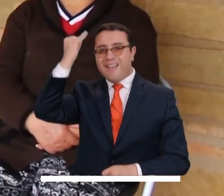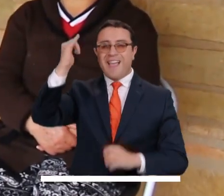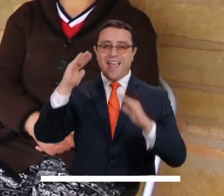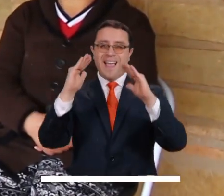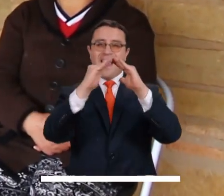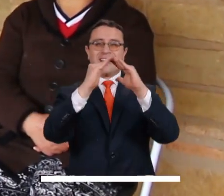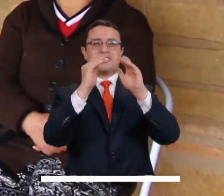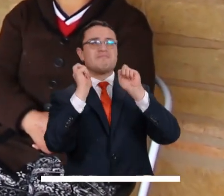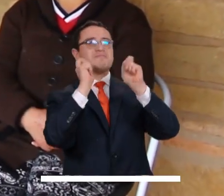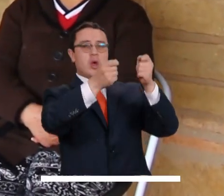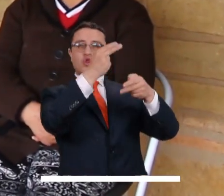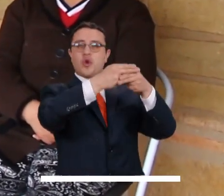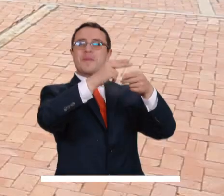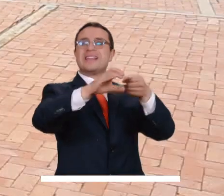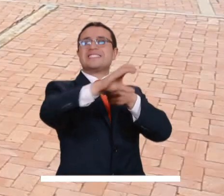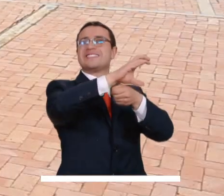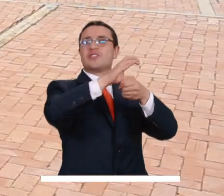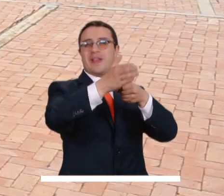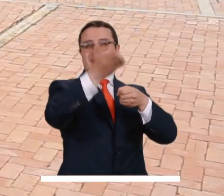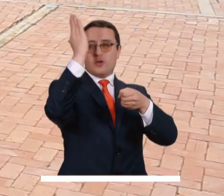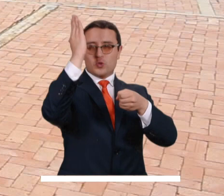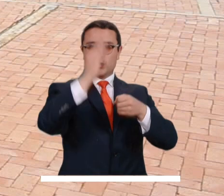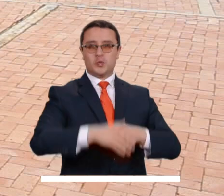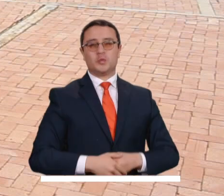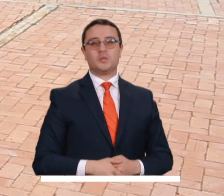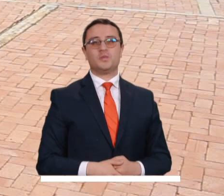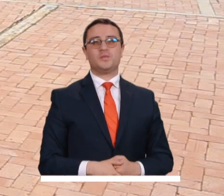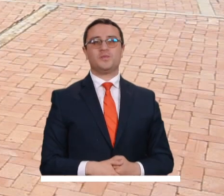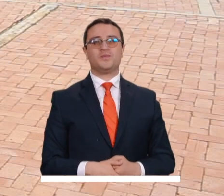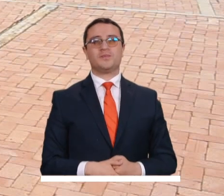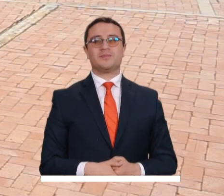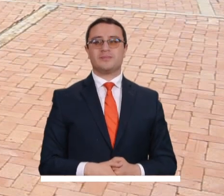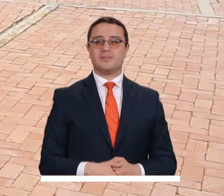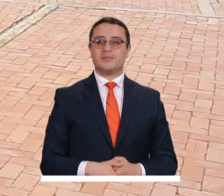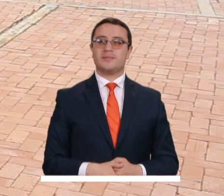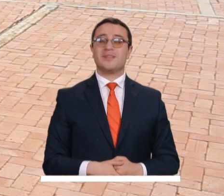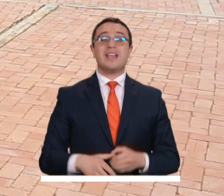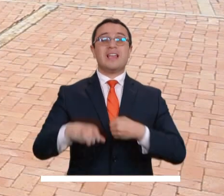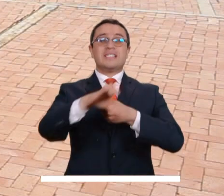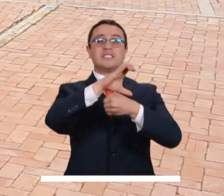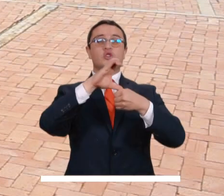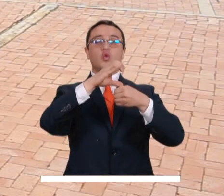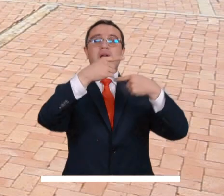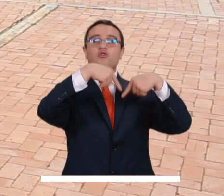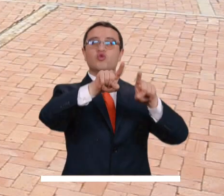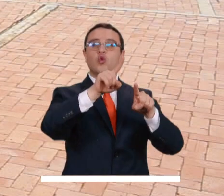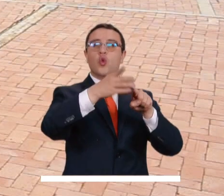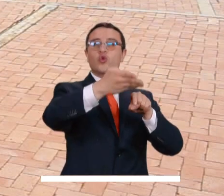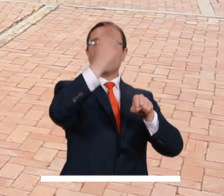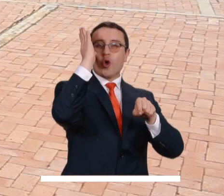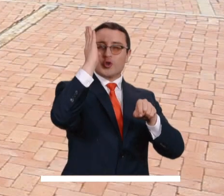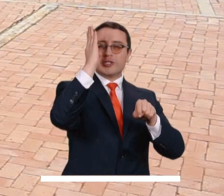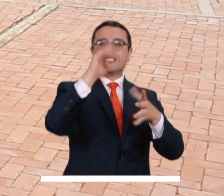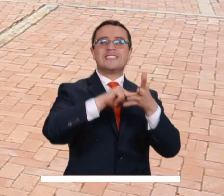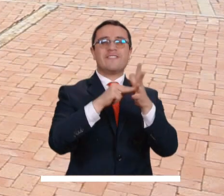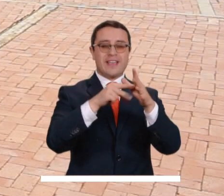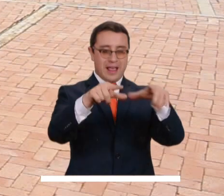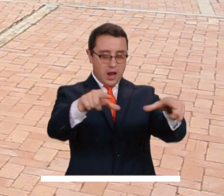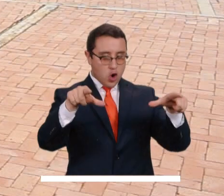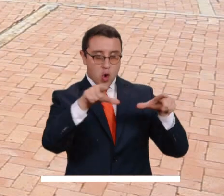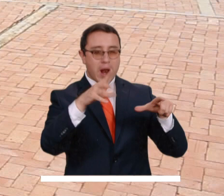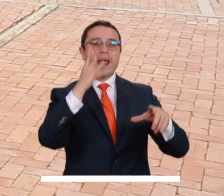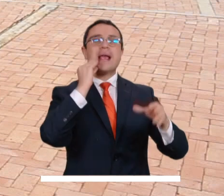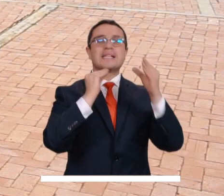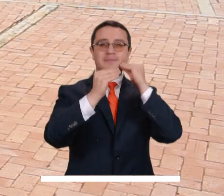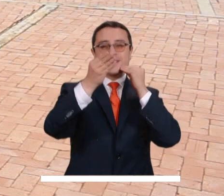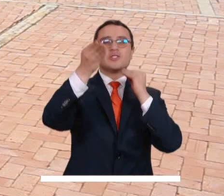llamada Ciudad de Dios. La Ciudad de Dios es un lugar de experiencia de Dios, básicamente es un